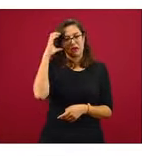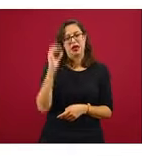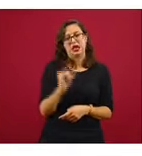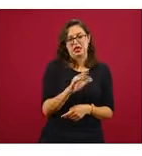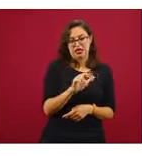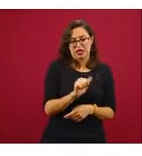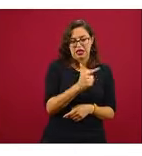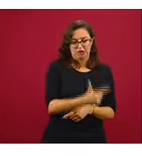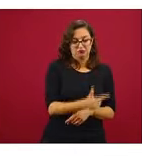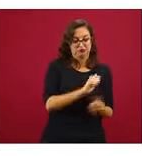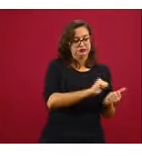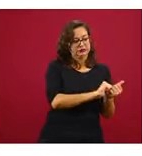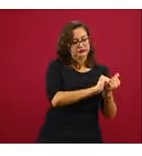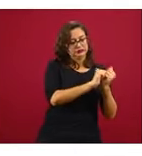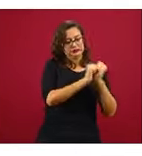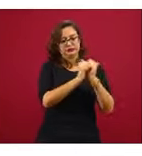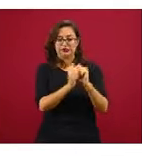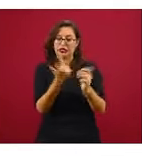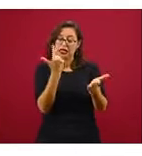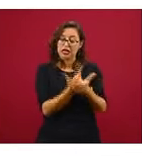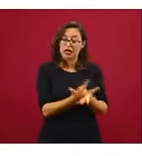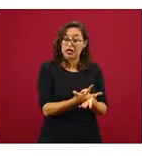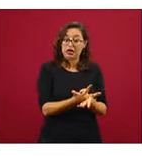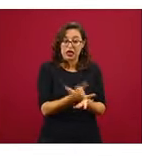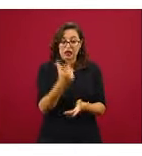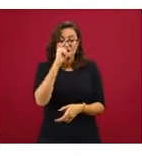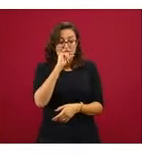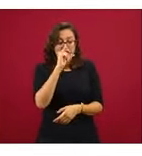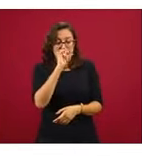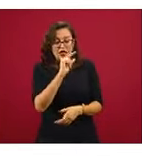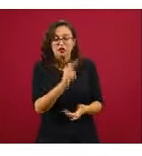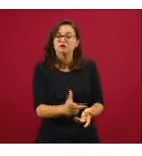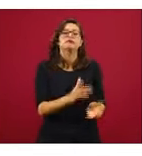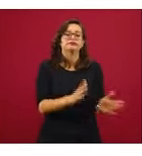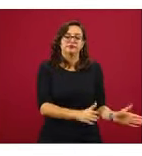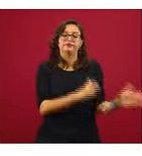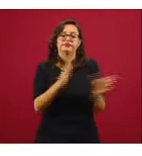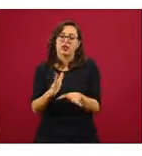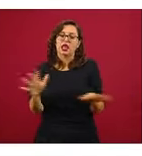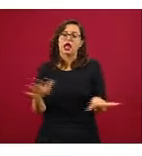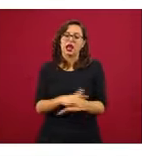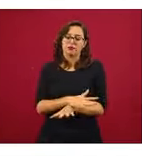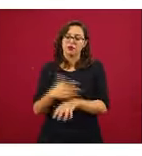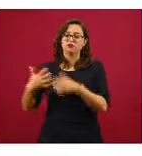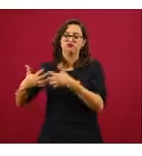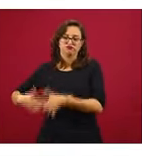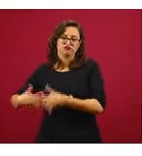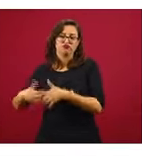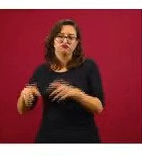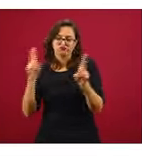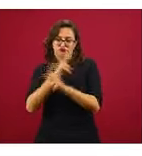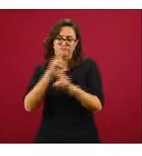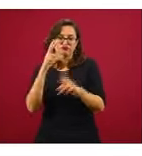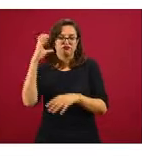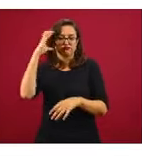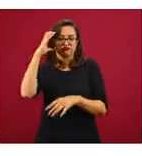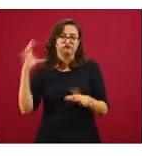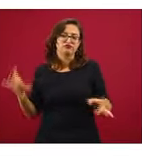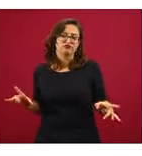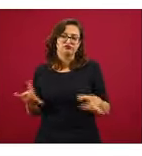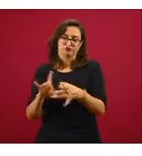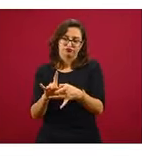anterior, tienen una evolución tórpida o no satisfactoria, y entonces necesitan pasar a una cama en donde